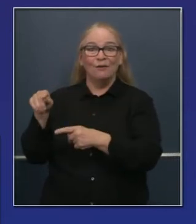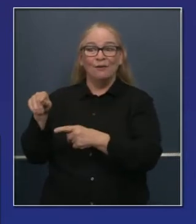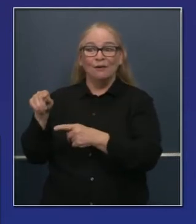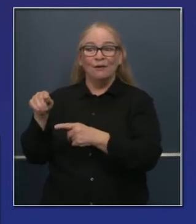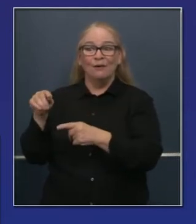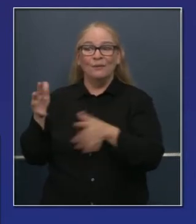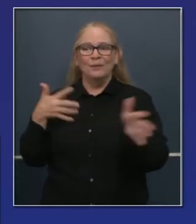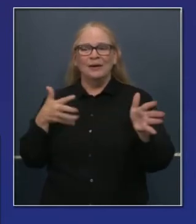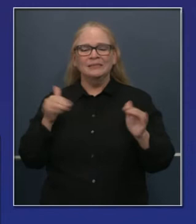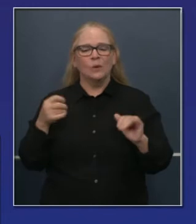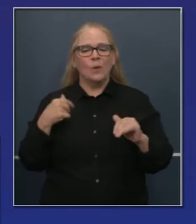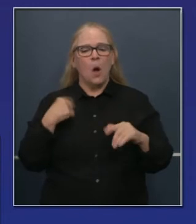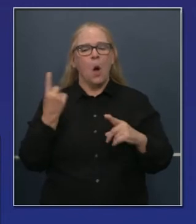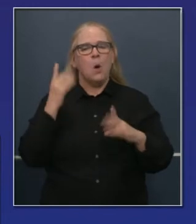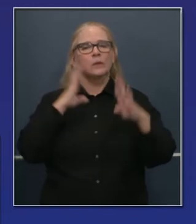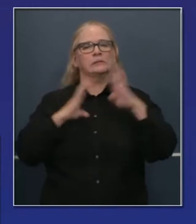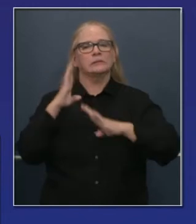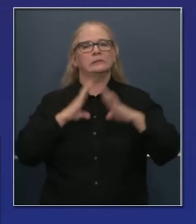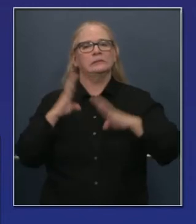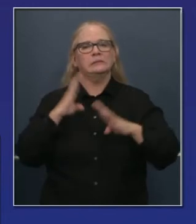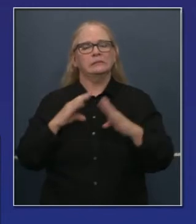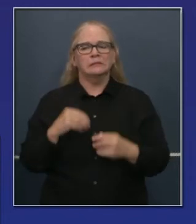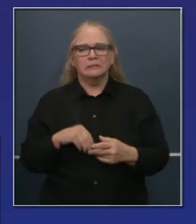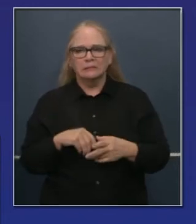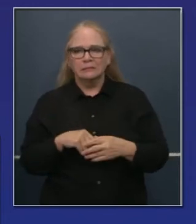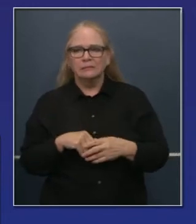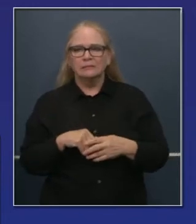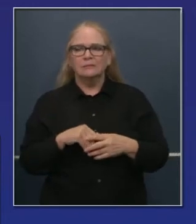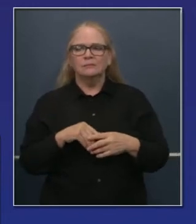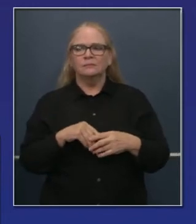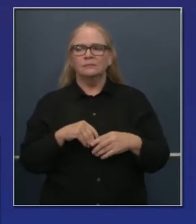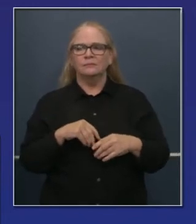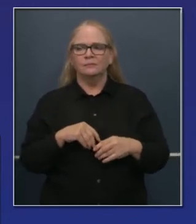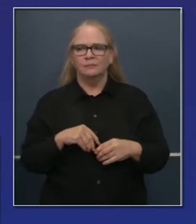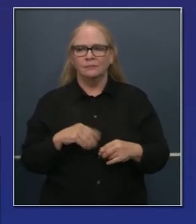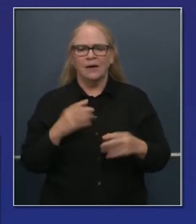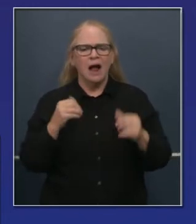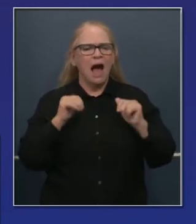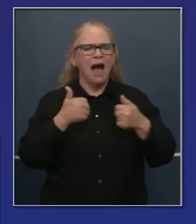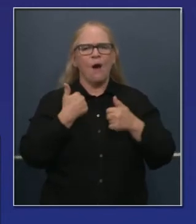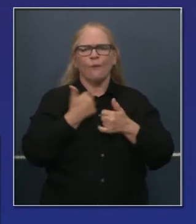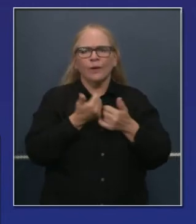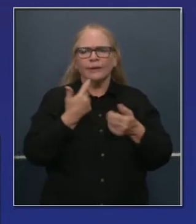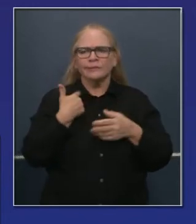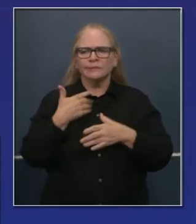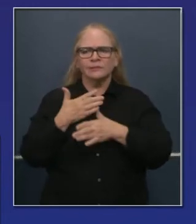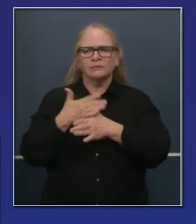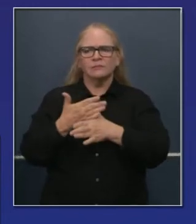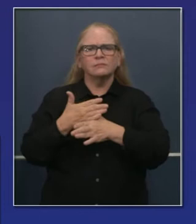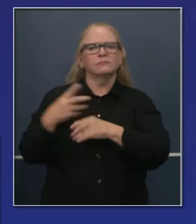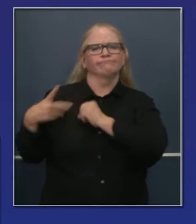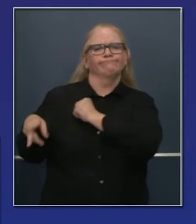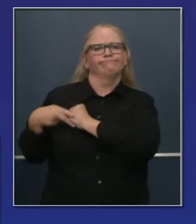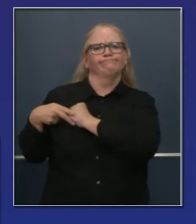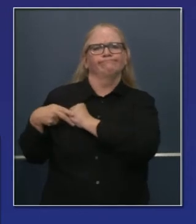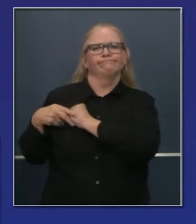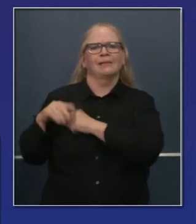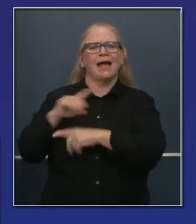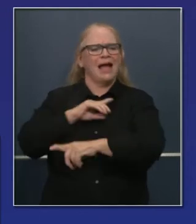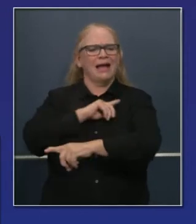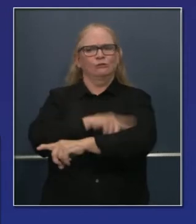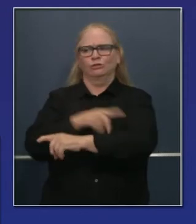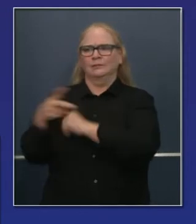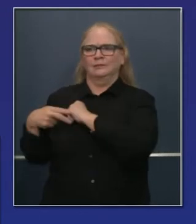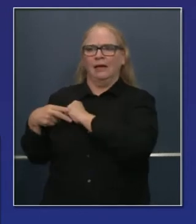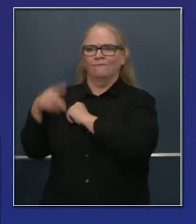número 2 estamos tratando de concentrarnos en la energía compartida que tenemos almacenada como parte de los